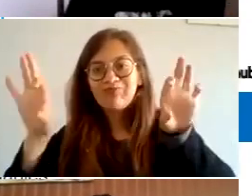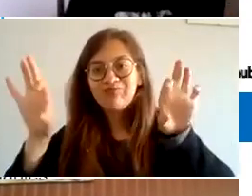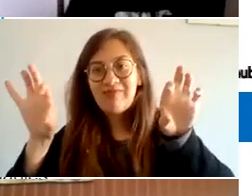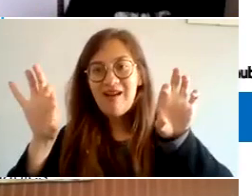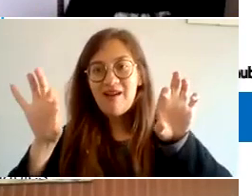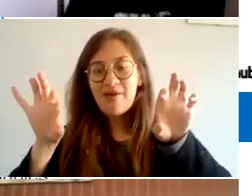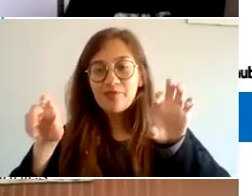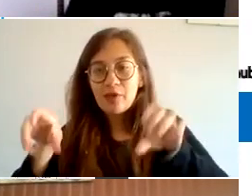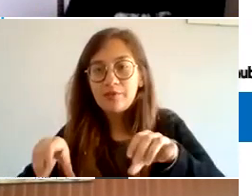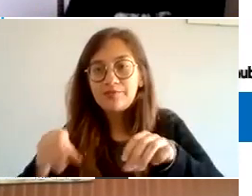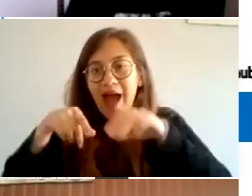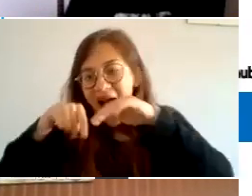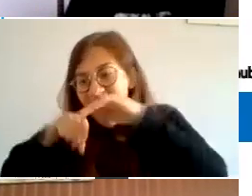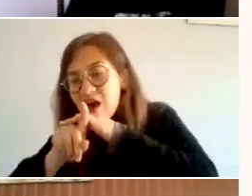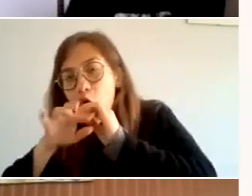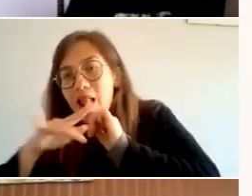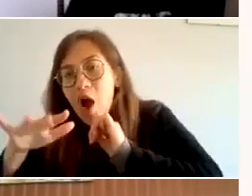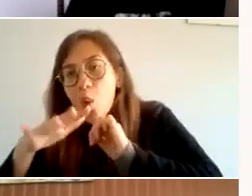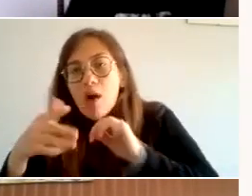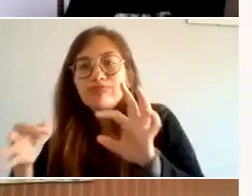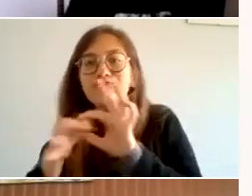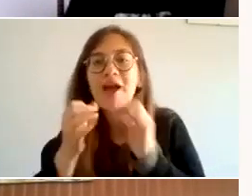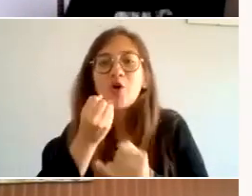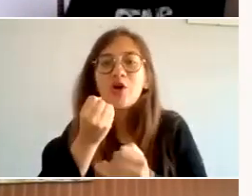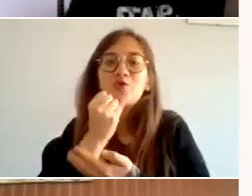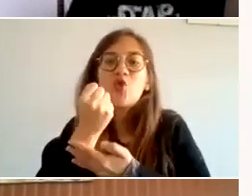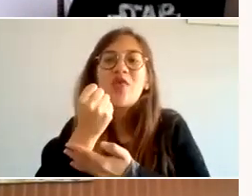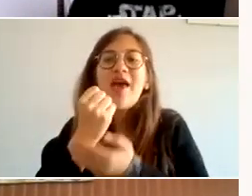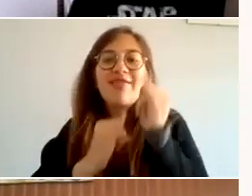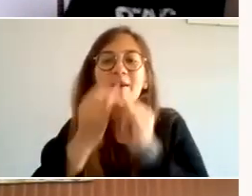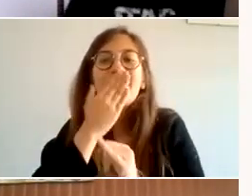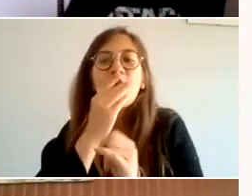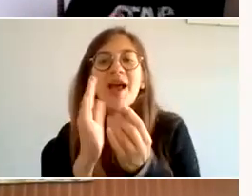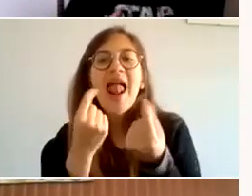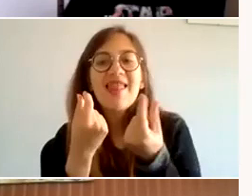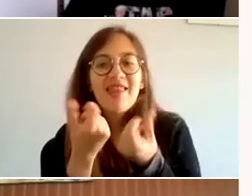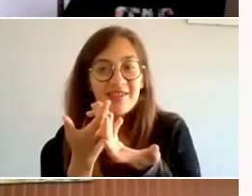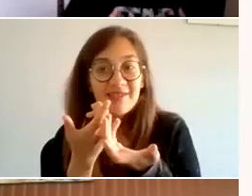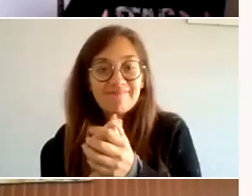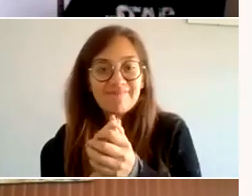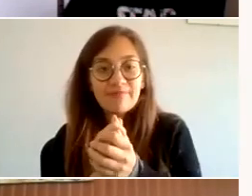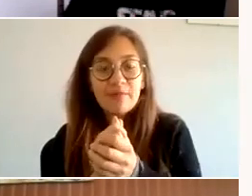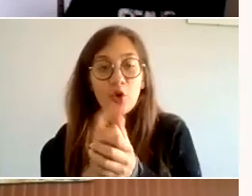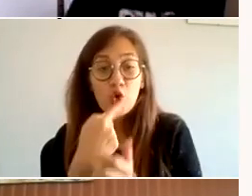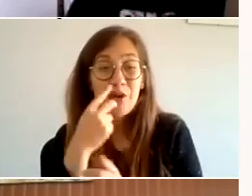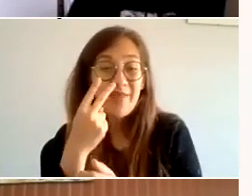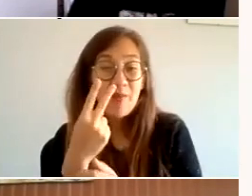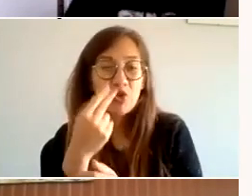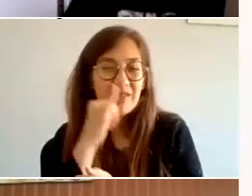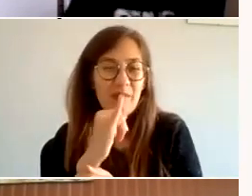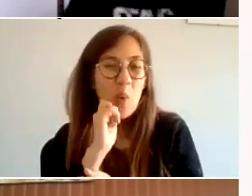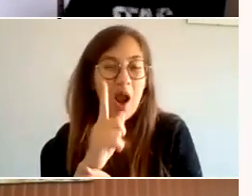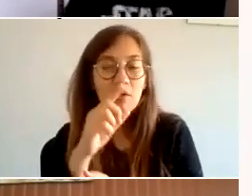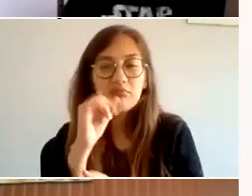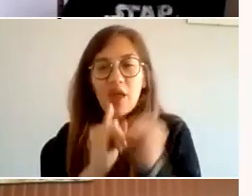forma territorial. Vamos a volver acá a diapositiva. Pero como les comentaba, lo que nosotros vemos normalmente es el Internet móvil. Entonces vamos a